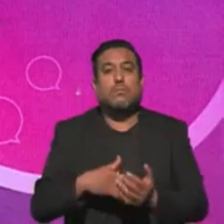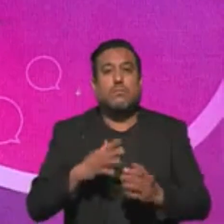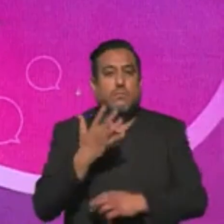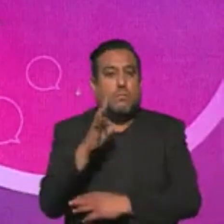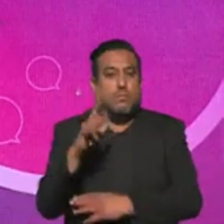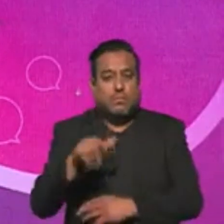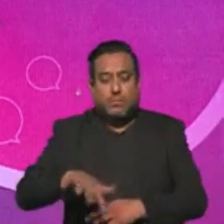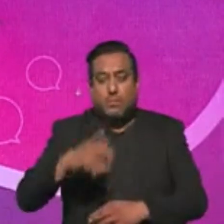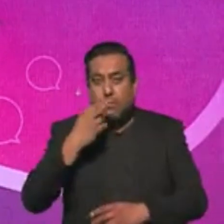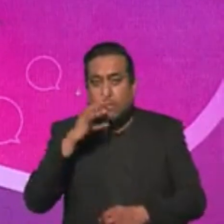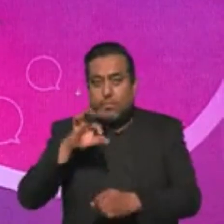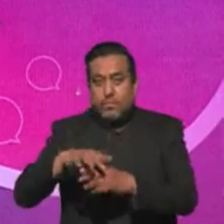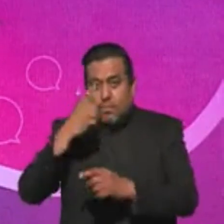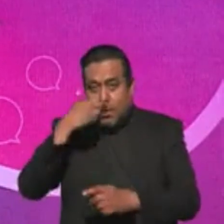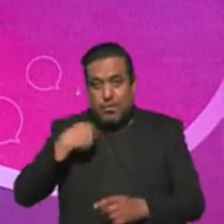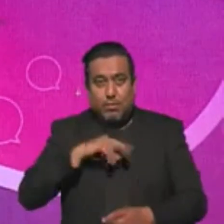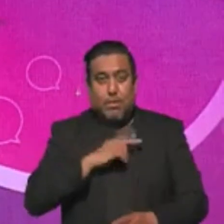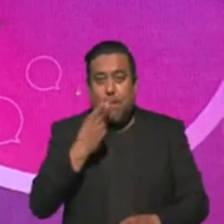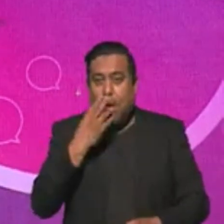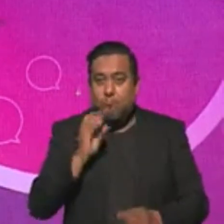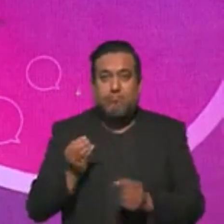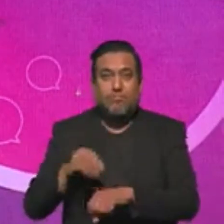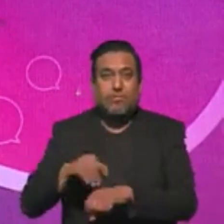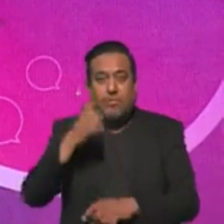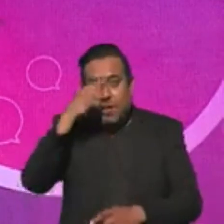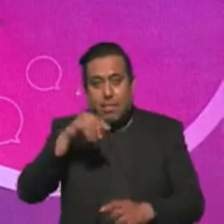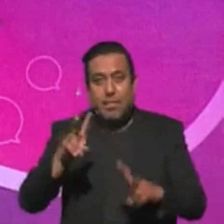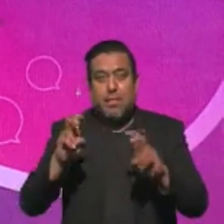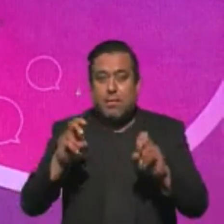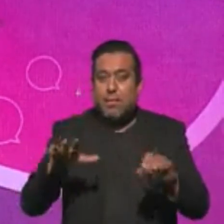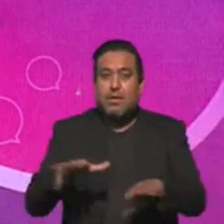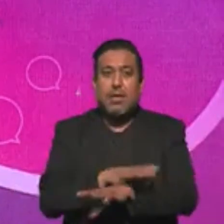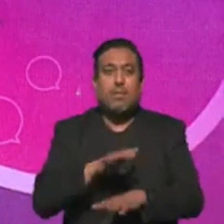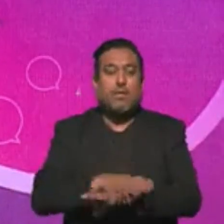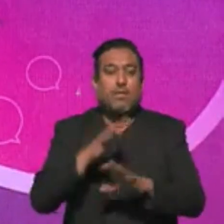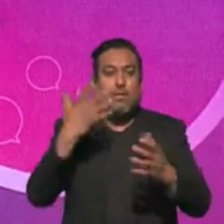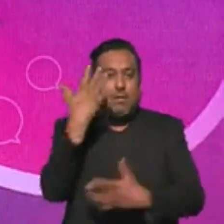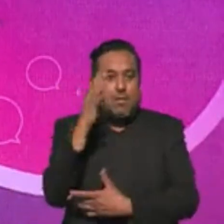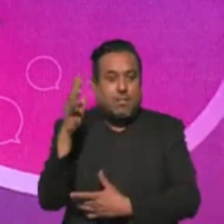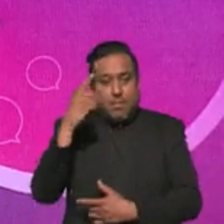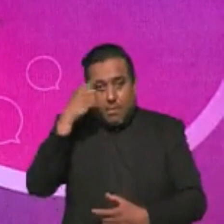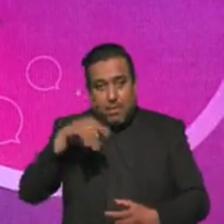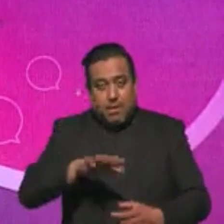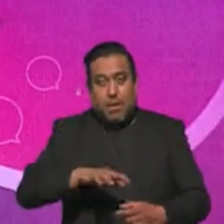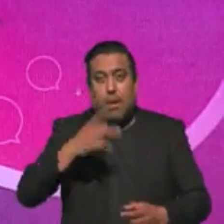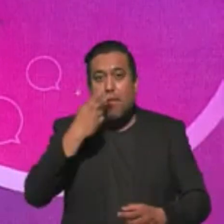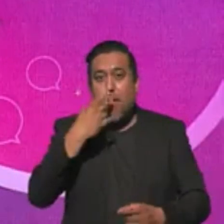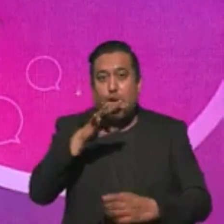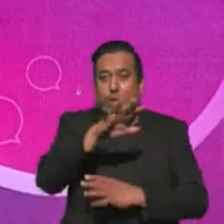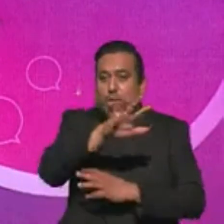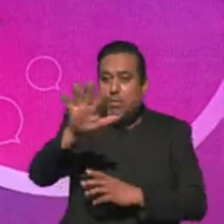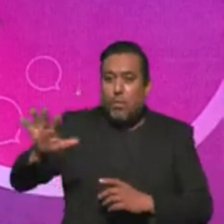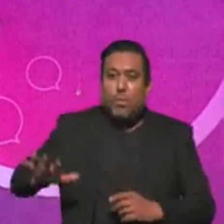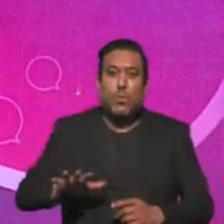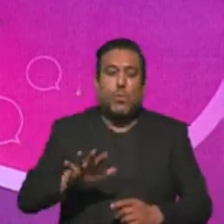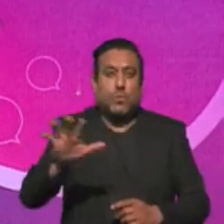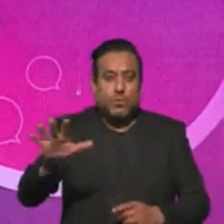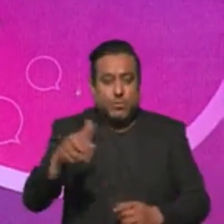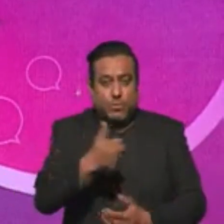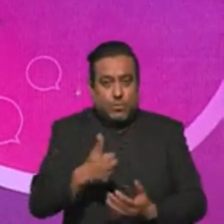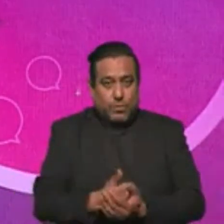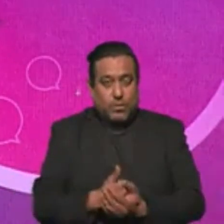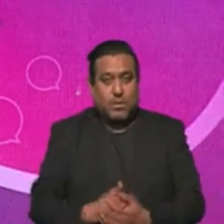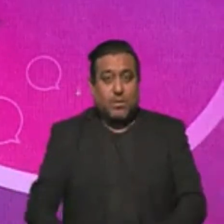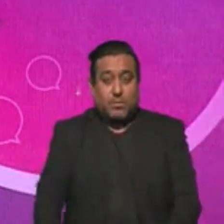para poner nuestro granito de arena en el tema del cambio climático y del paisaje urbano somos el